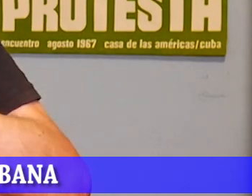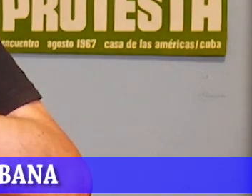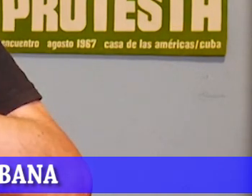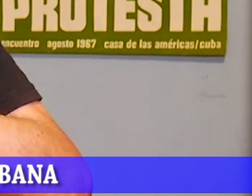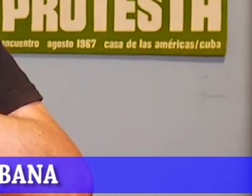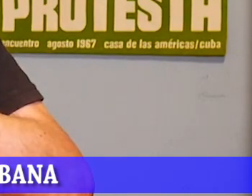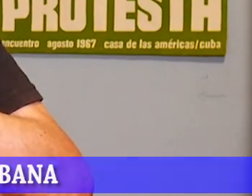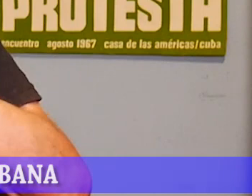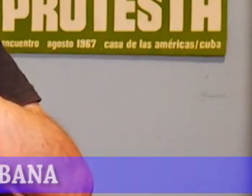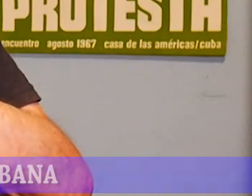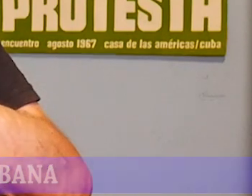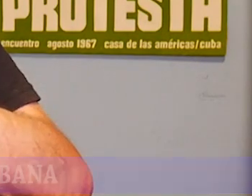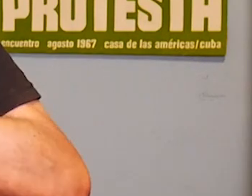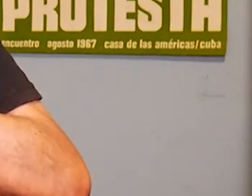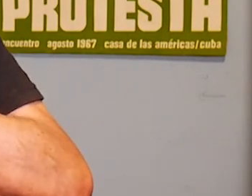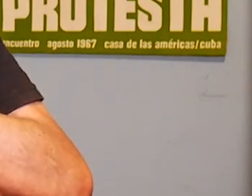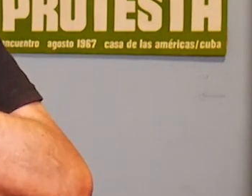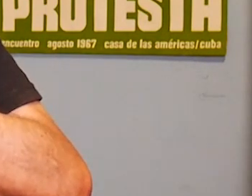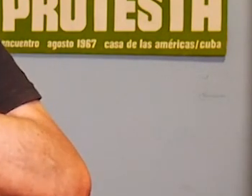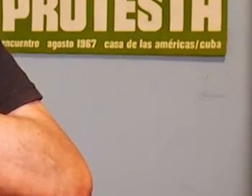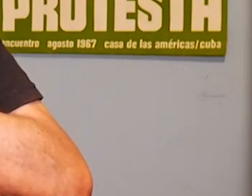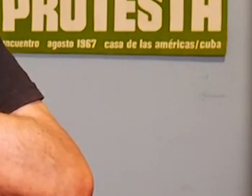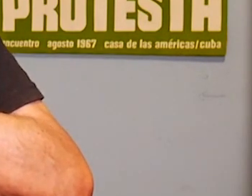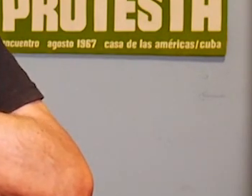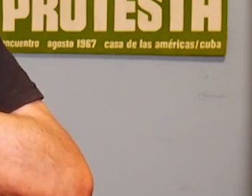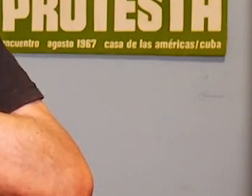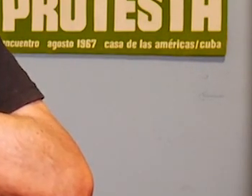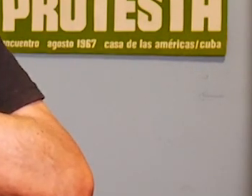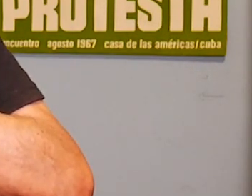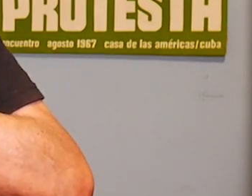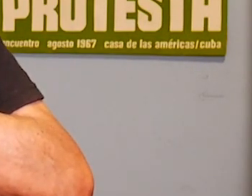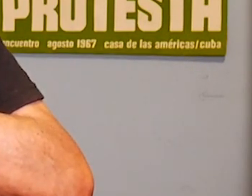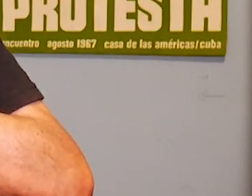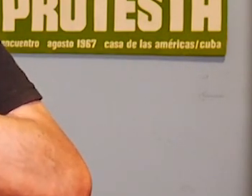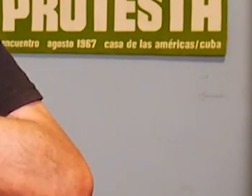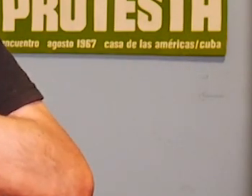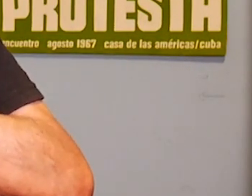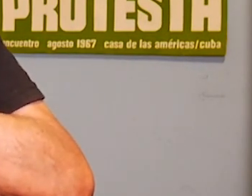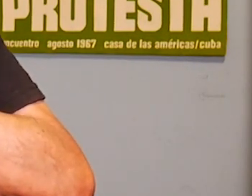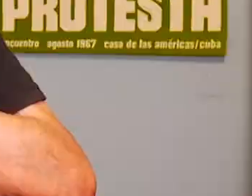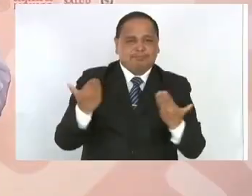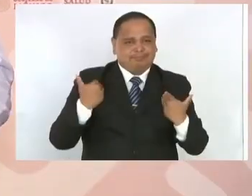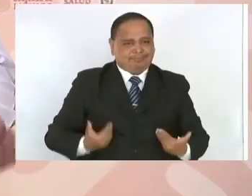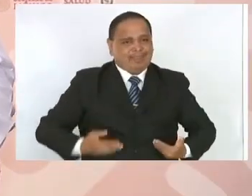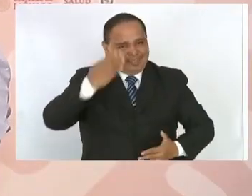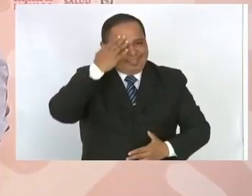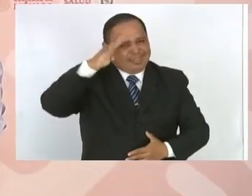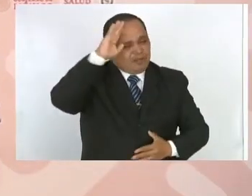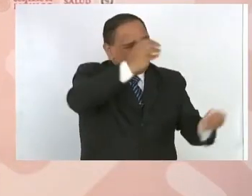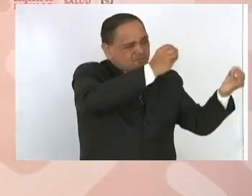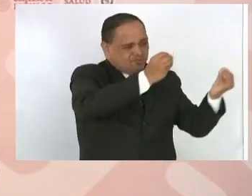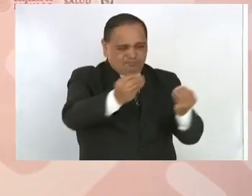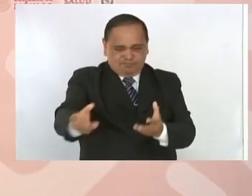veces no llegan o no quieren llegar. Ahí está este encuentro y estas expresiones.